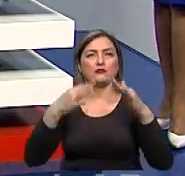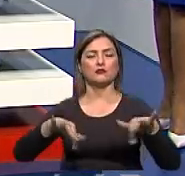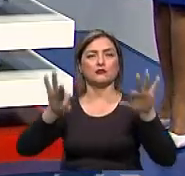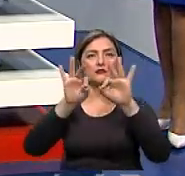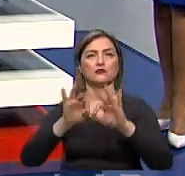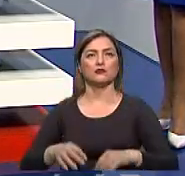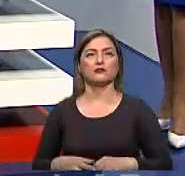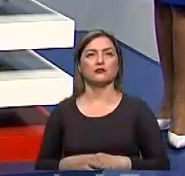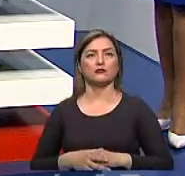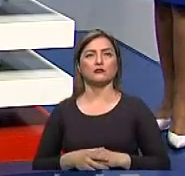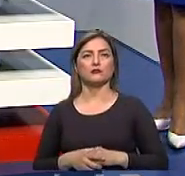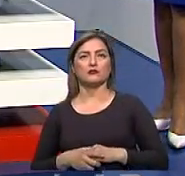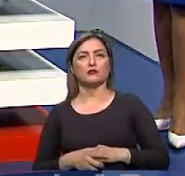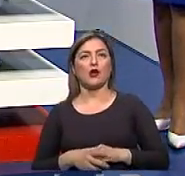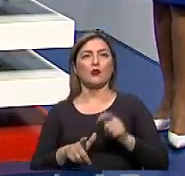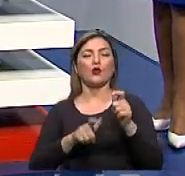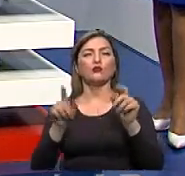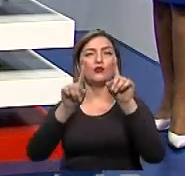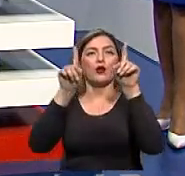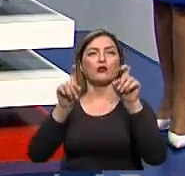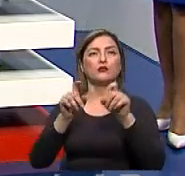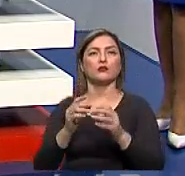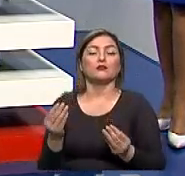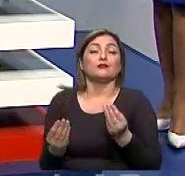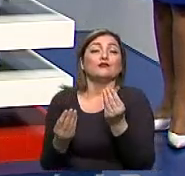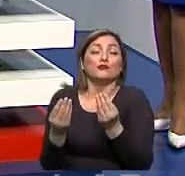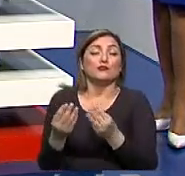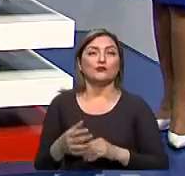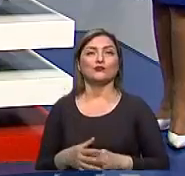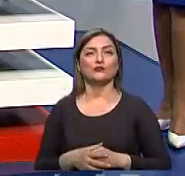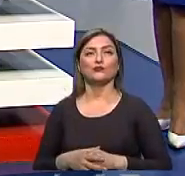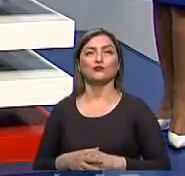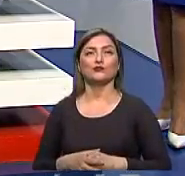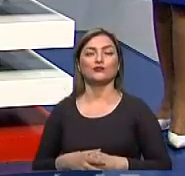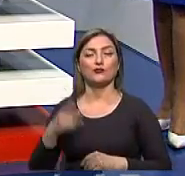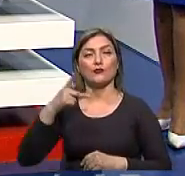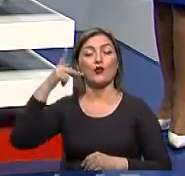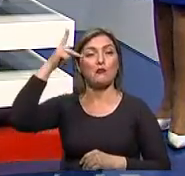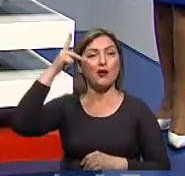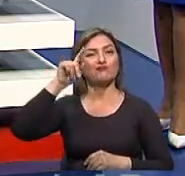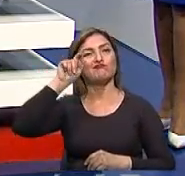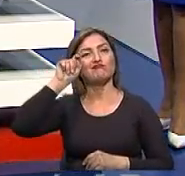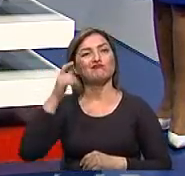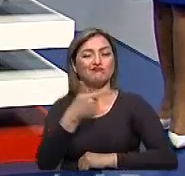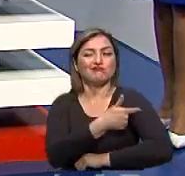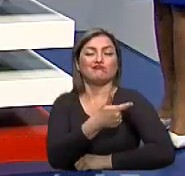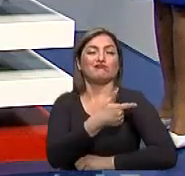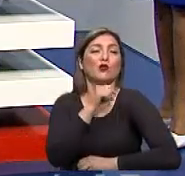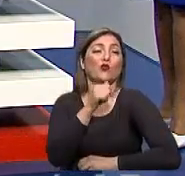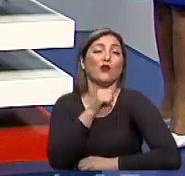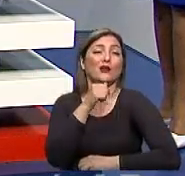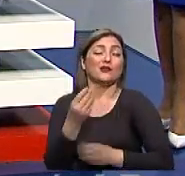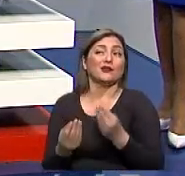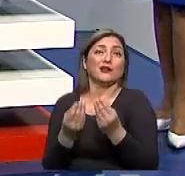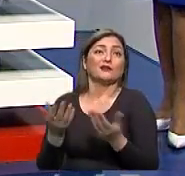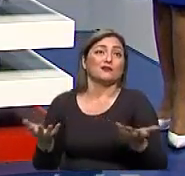pero algo que nos consultan nuestros televidentes es qué hacer en el caso de que los padres no recuerden qué vacunas les faltan a